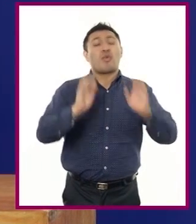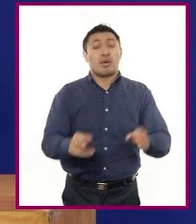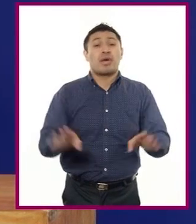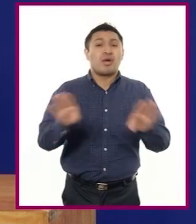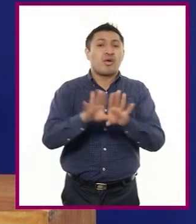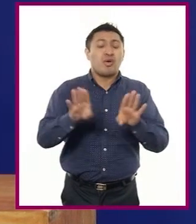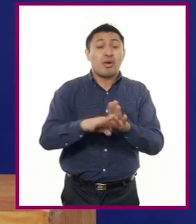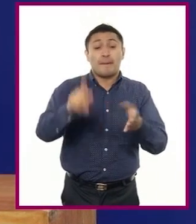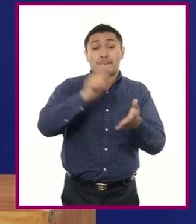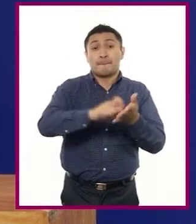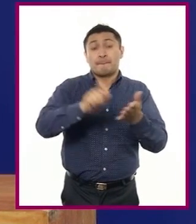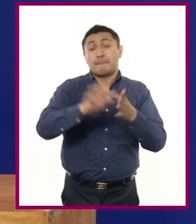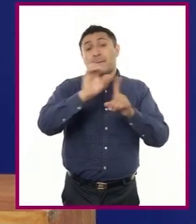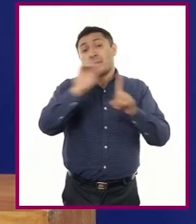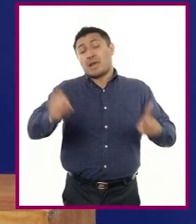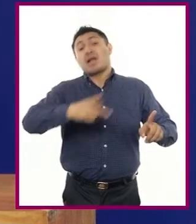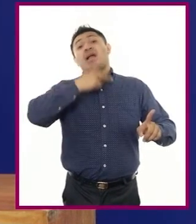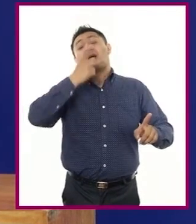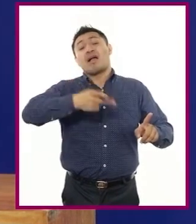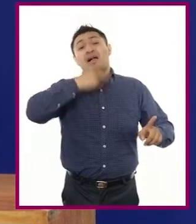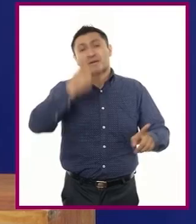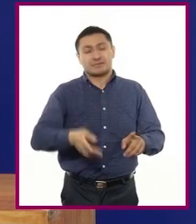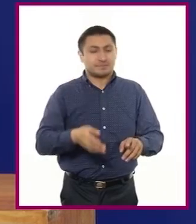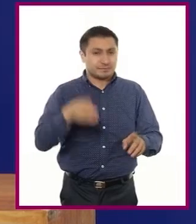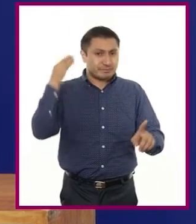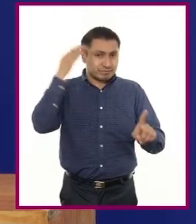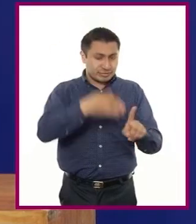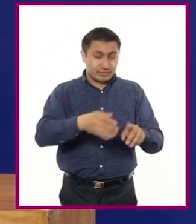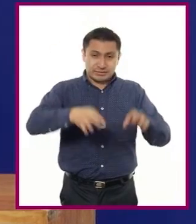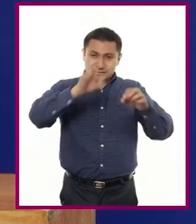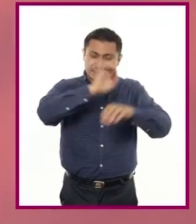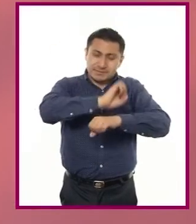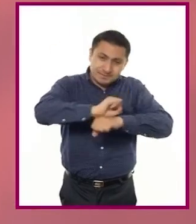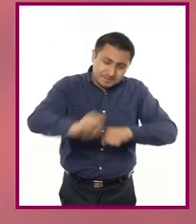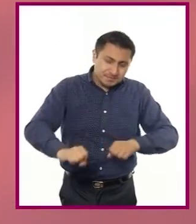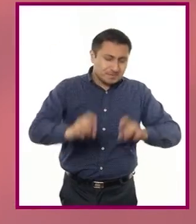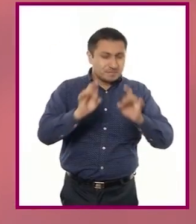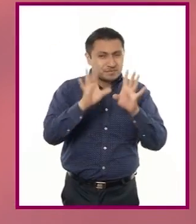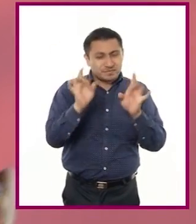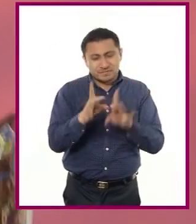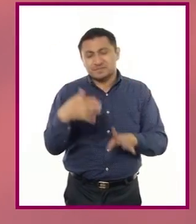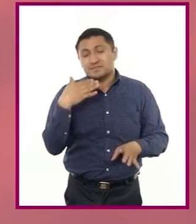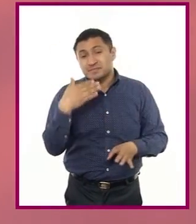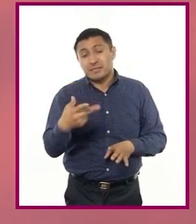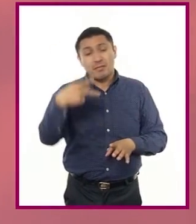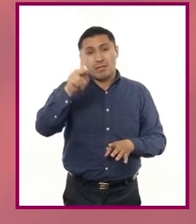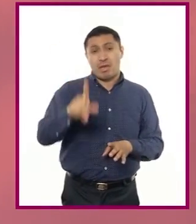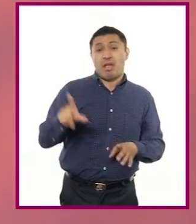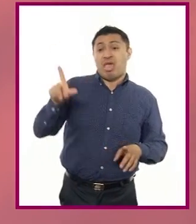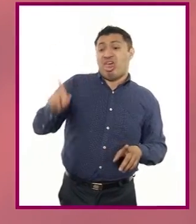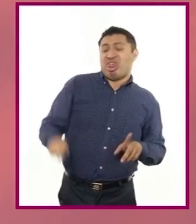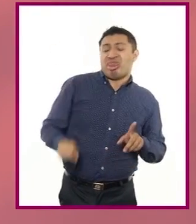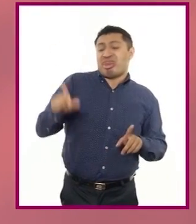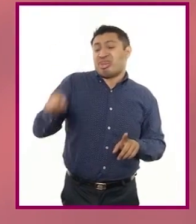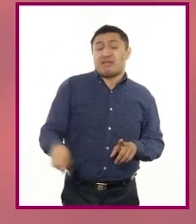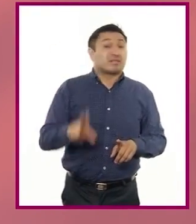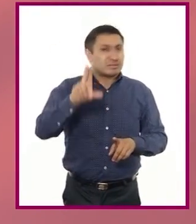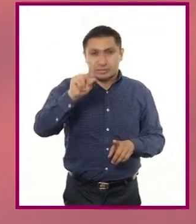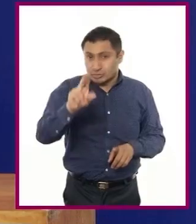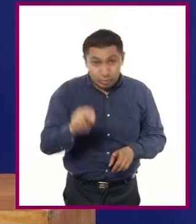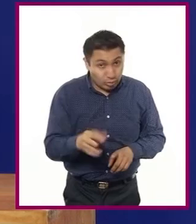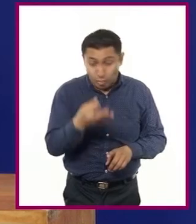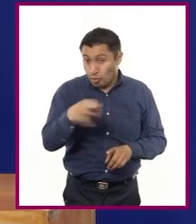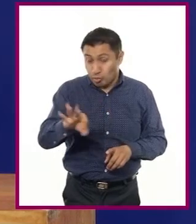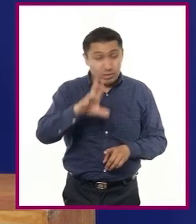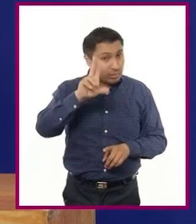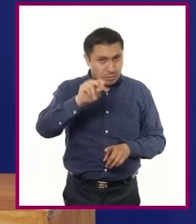lenguaje coloquial, a fin de que, sin perder su sencillez y espontaneidad, no descienda al nivel vulgar, en detrimento